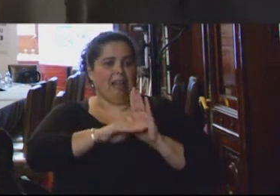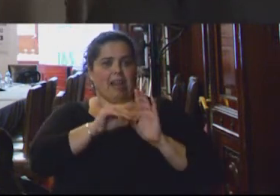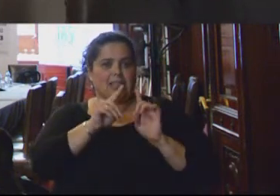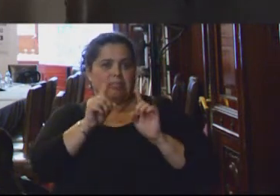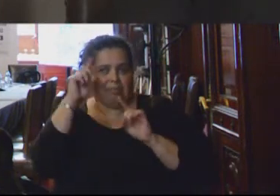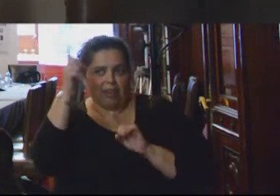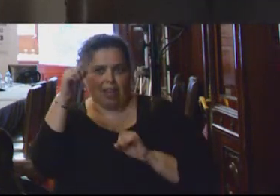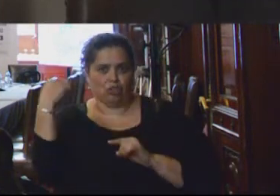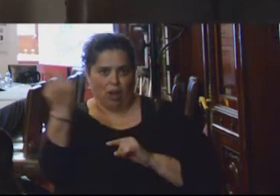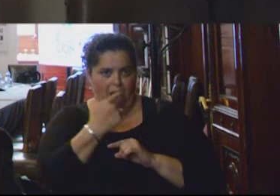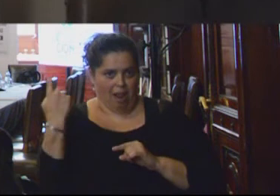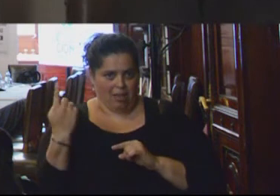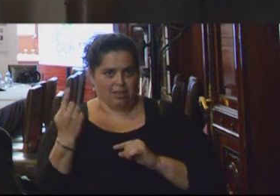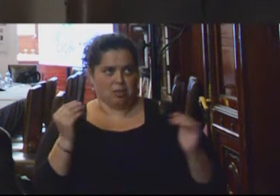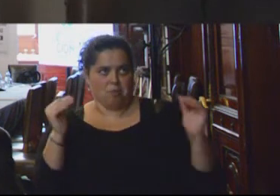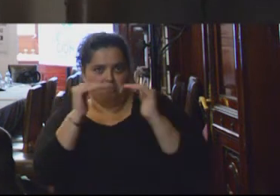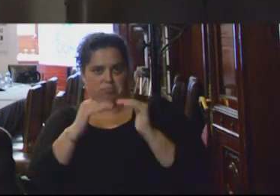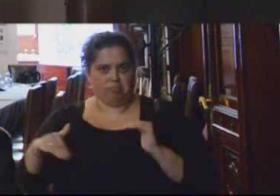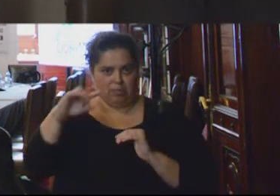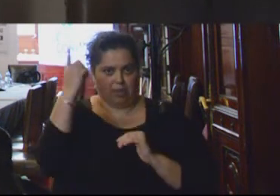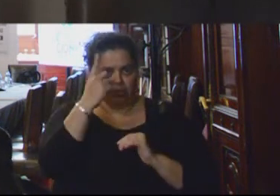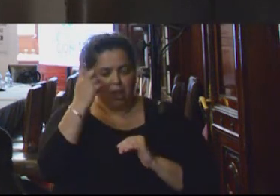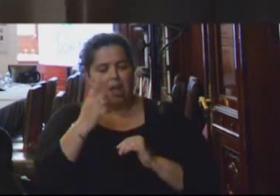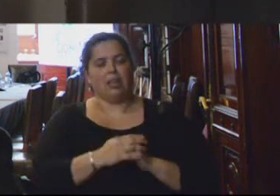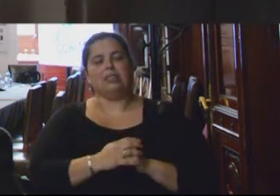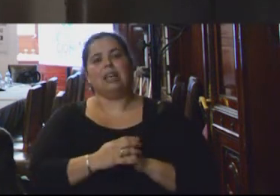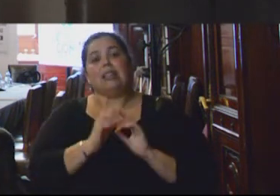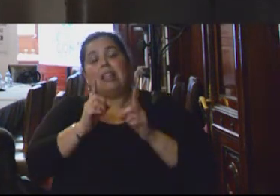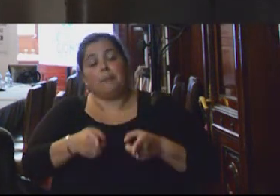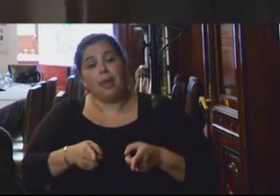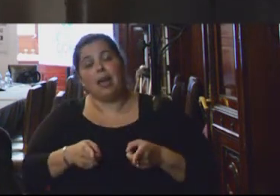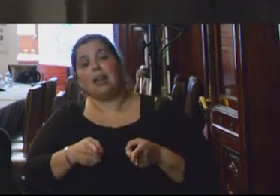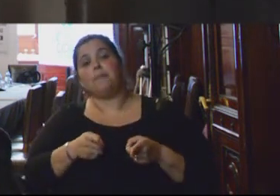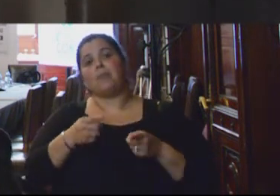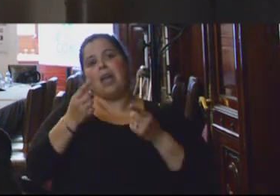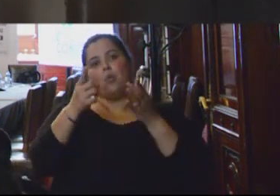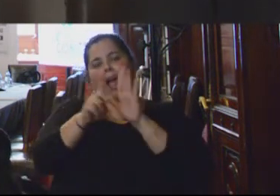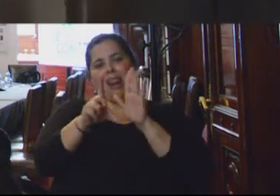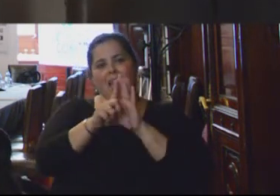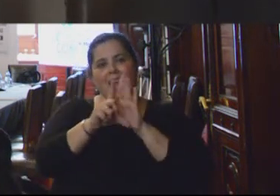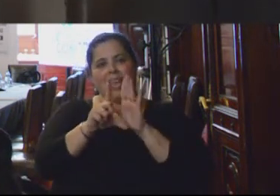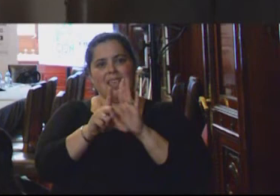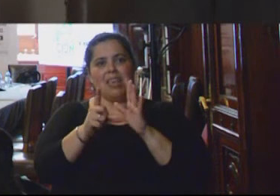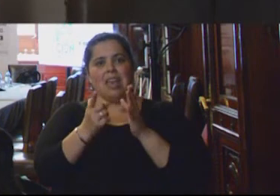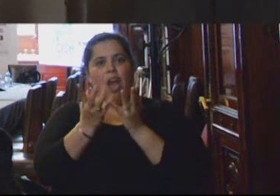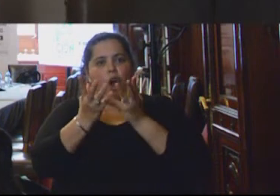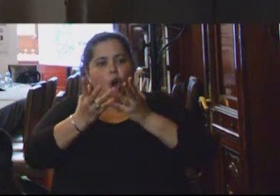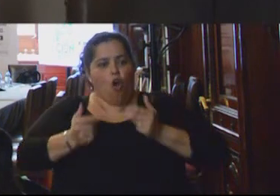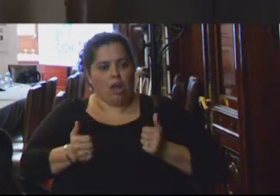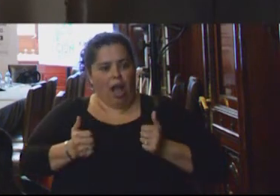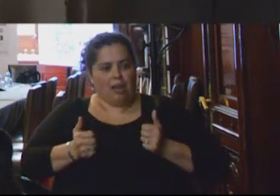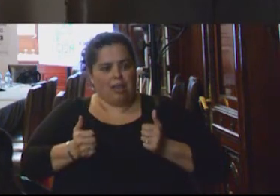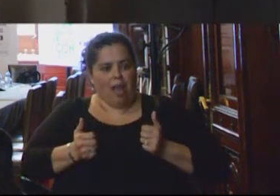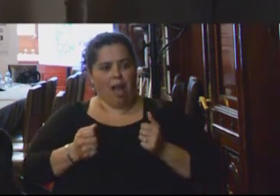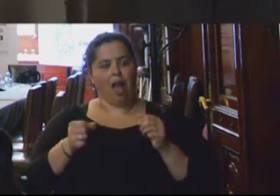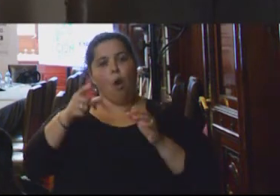la derogatoria y reforma a la Ley Orgánica de Participación Ciudadana, el Código Orgánico Integral Penal, la Ley